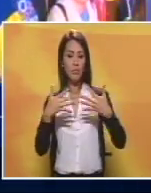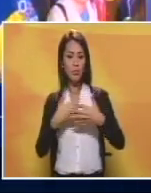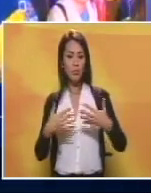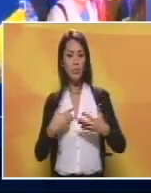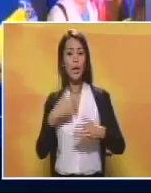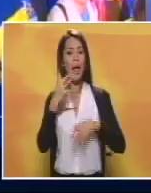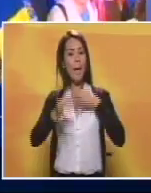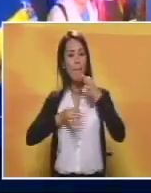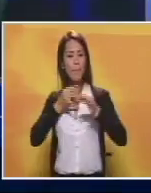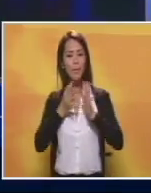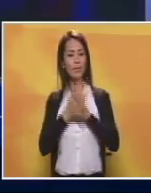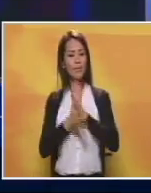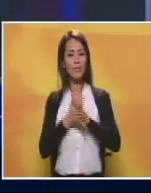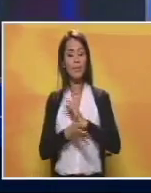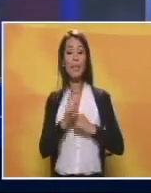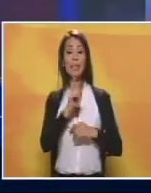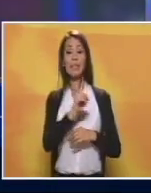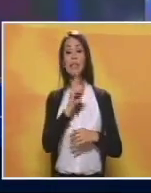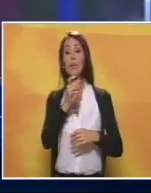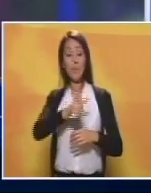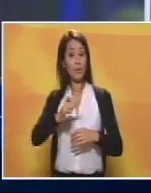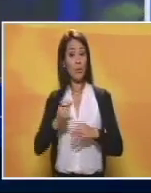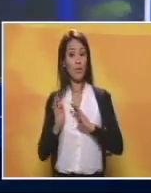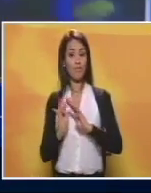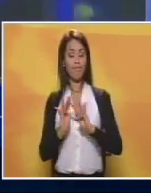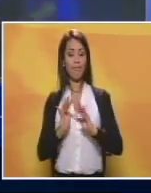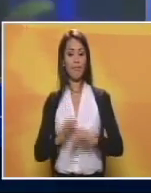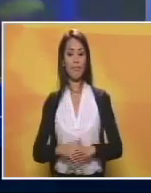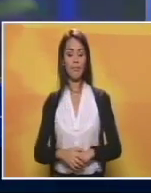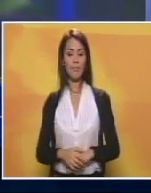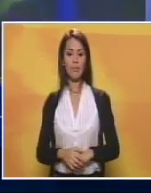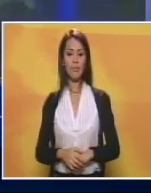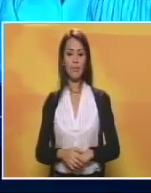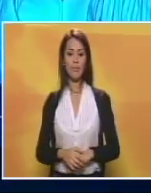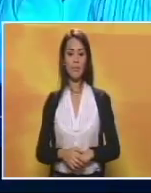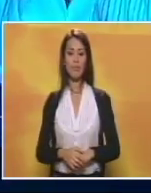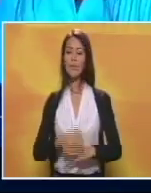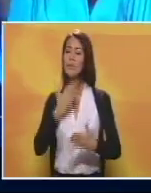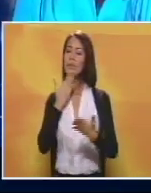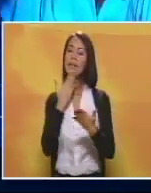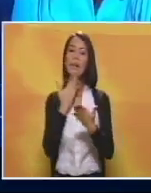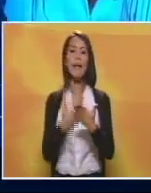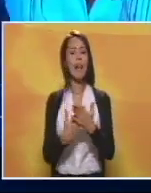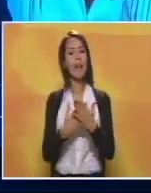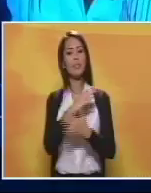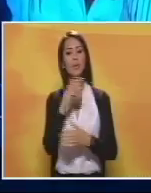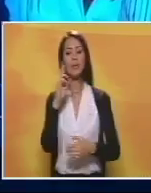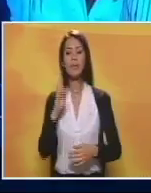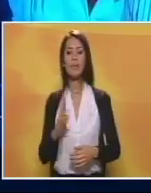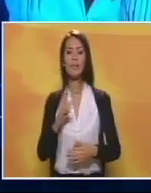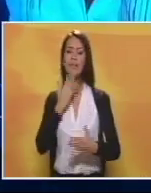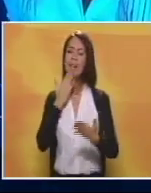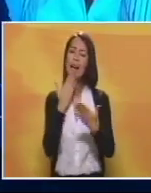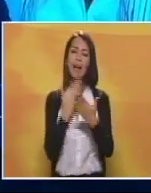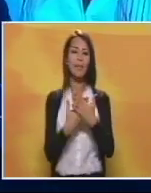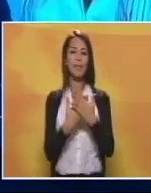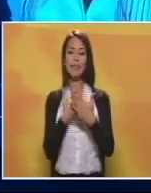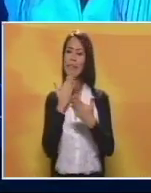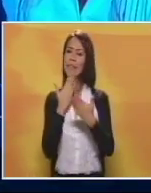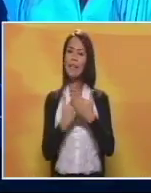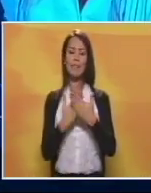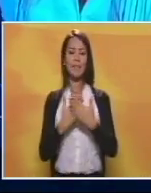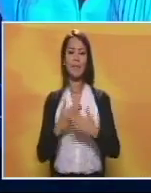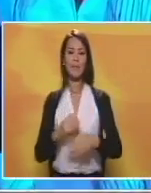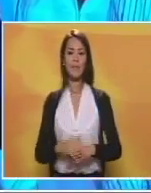discurso ante cientos de simpatizantes. Muchísimas gracias, Costa Rica. Muchísimas